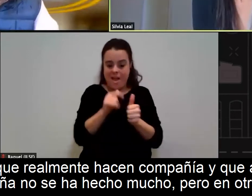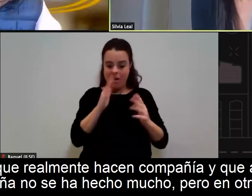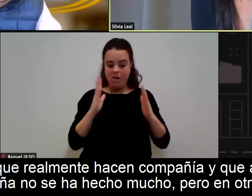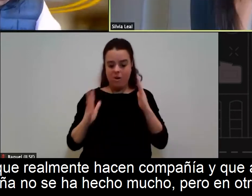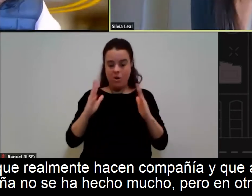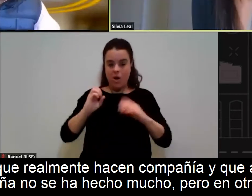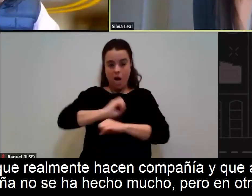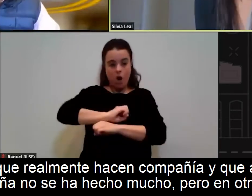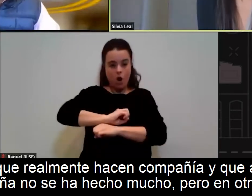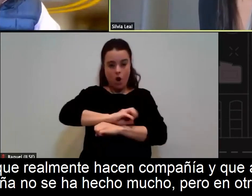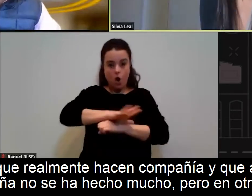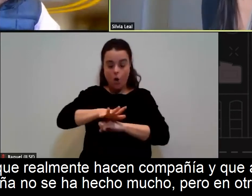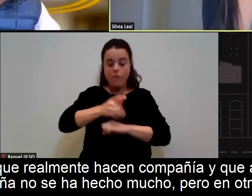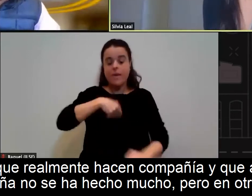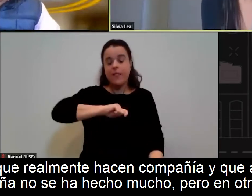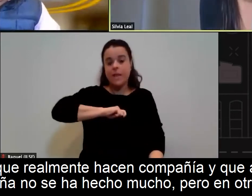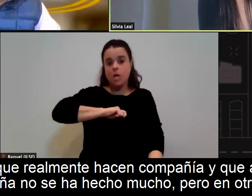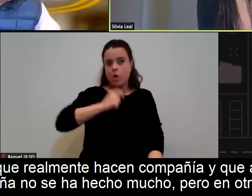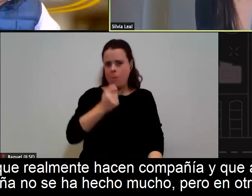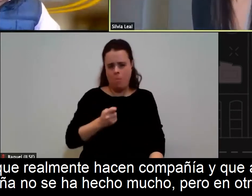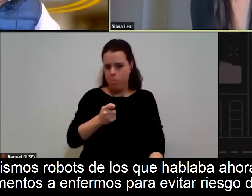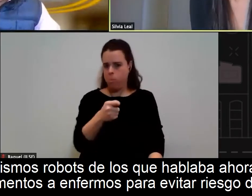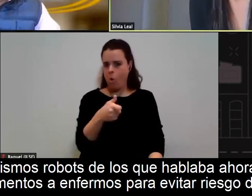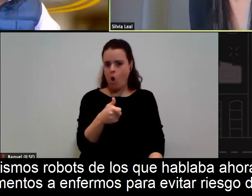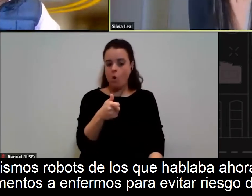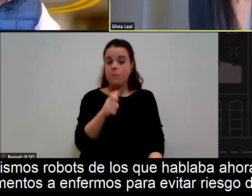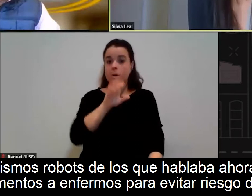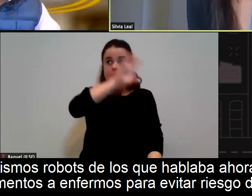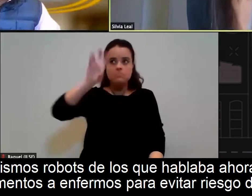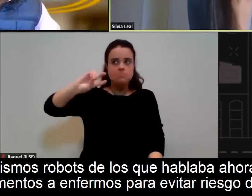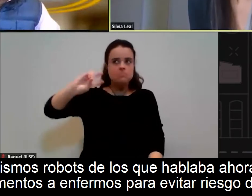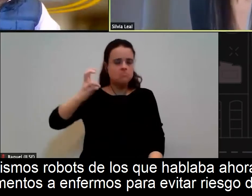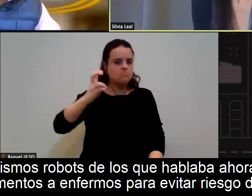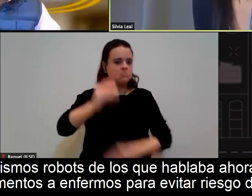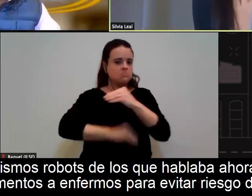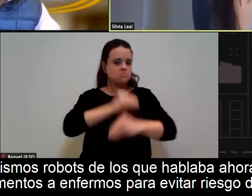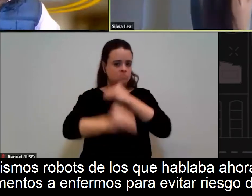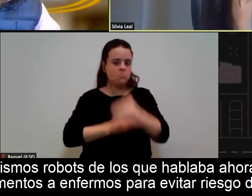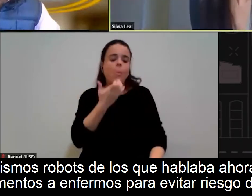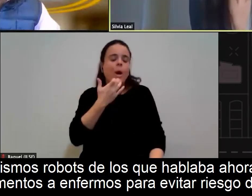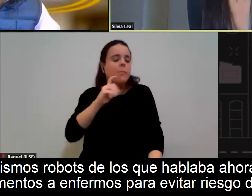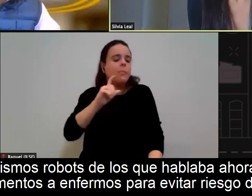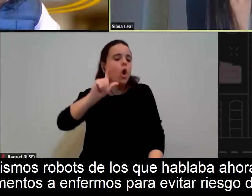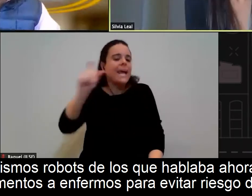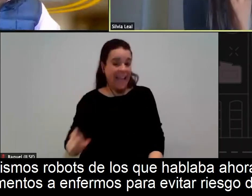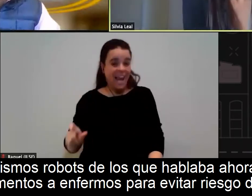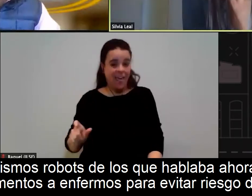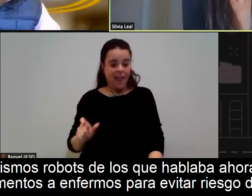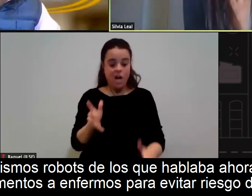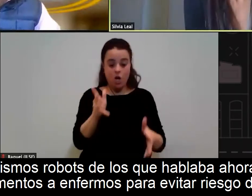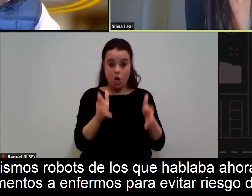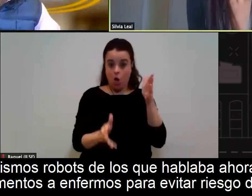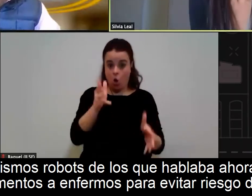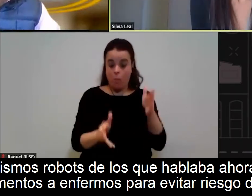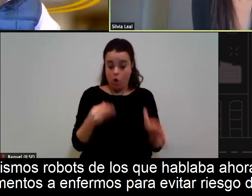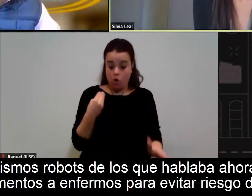España no se ha hecho mucho, pero en otros países sí. En Italia, por ejemplo, estos mismos robots de los que hablaba